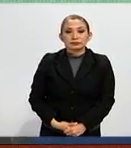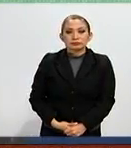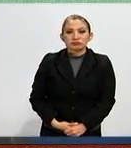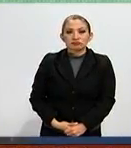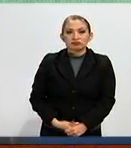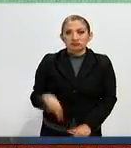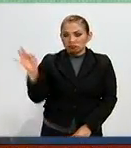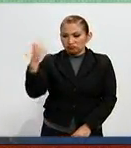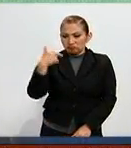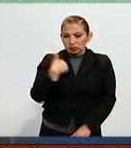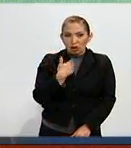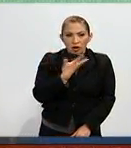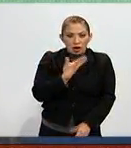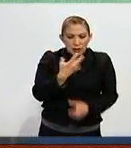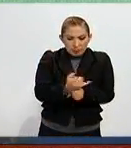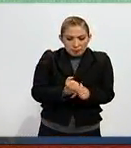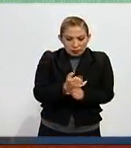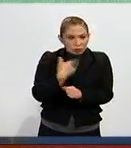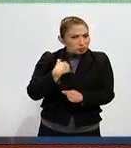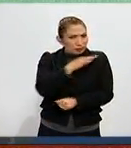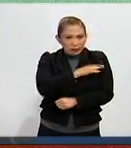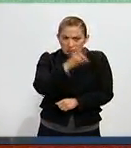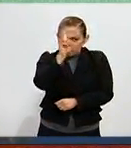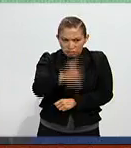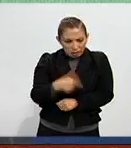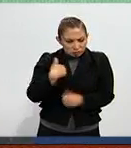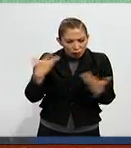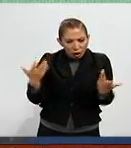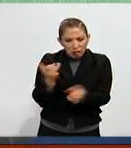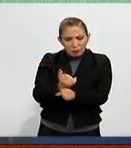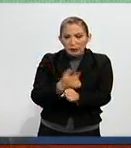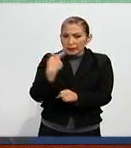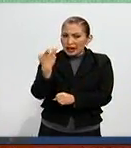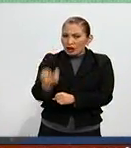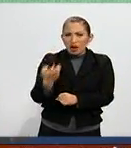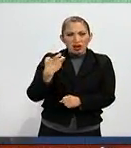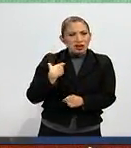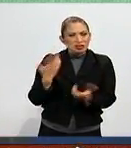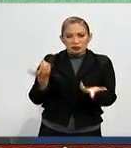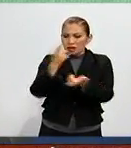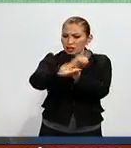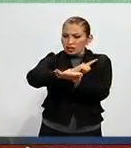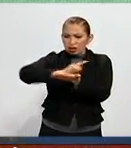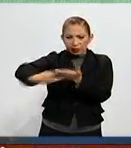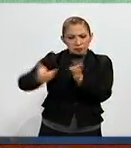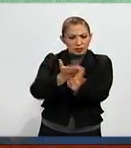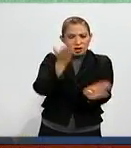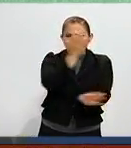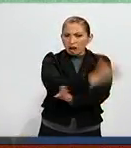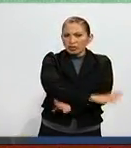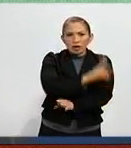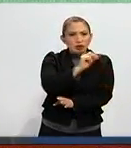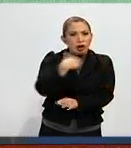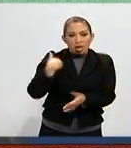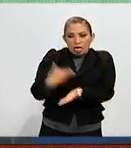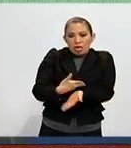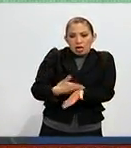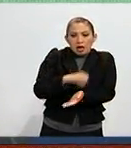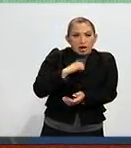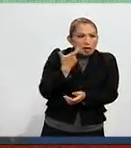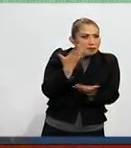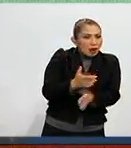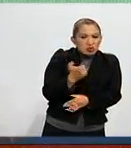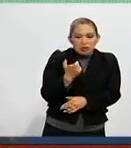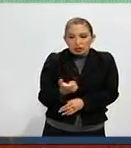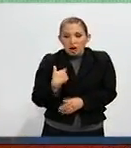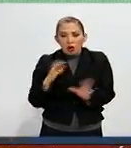Si tenemos algo que se ha investigado, estaré feliz de hacerlo, pero esto es absolutamente transparente desde el principio. No se oculta ninguna cuenta, no